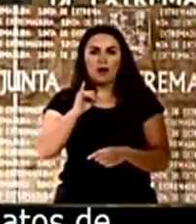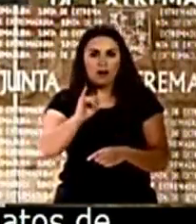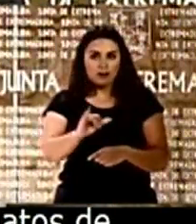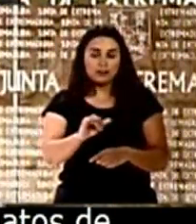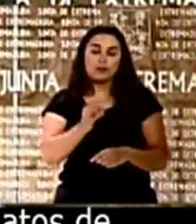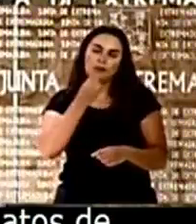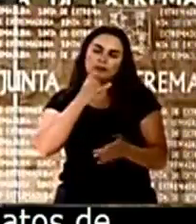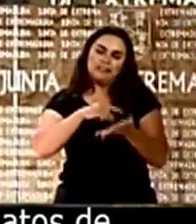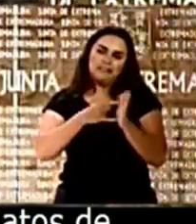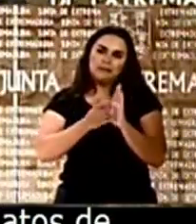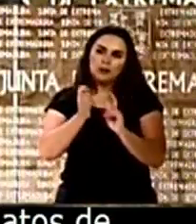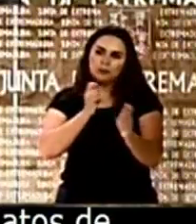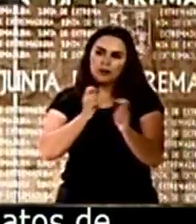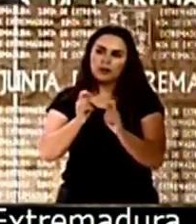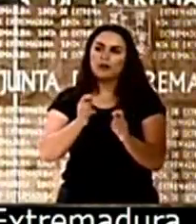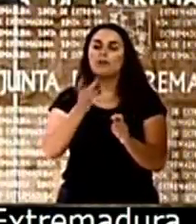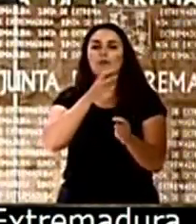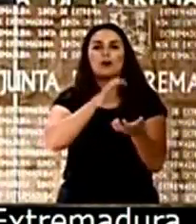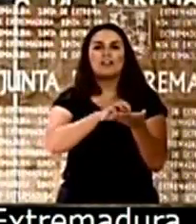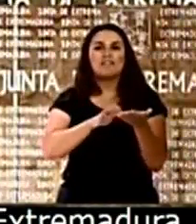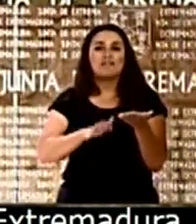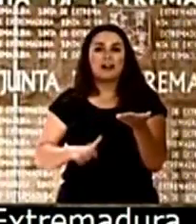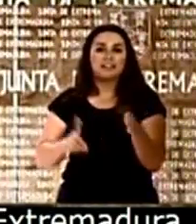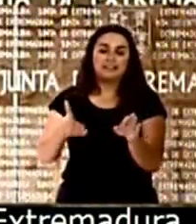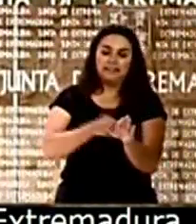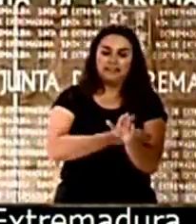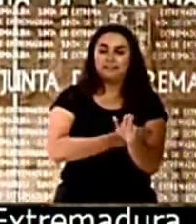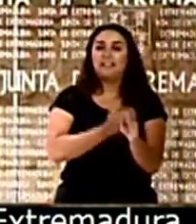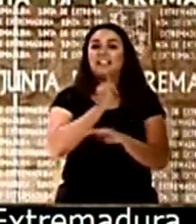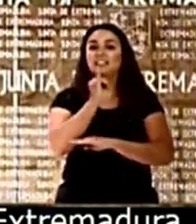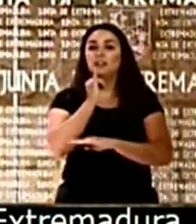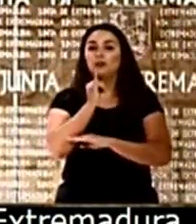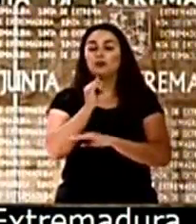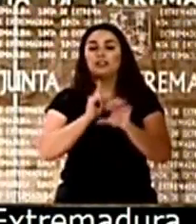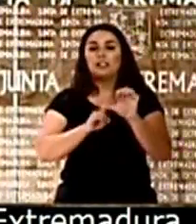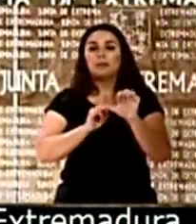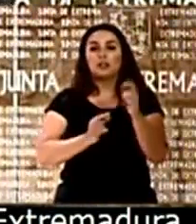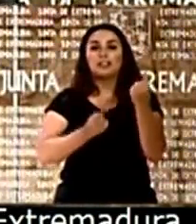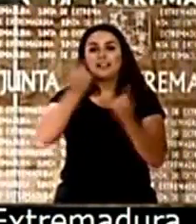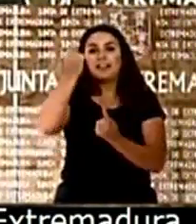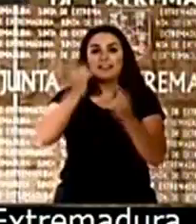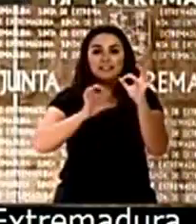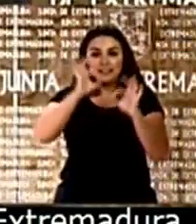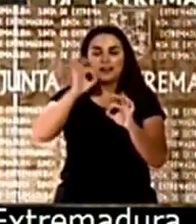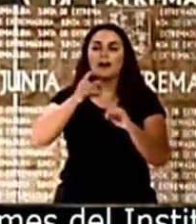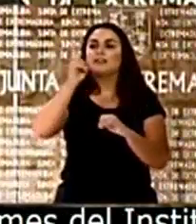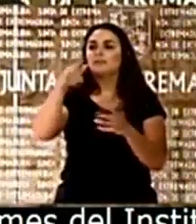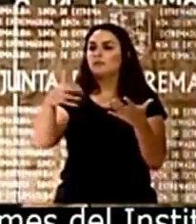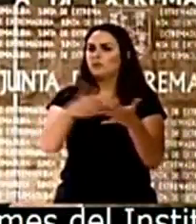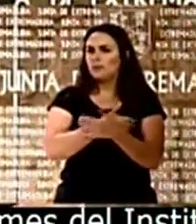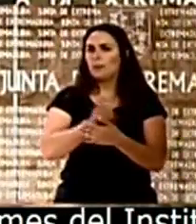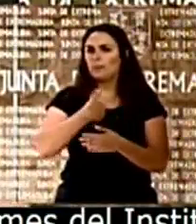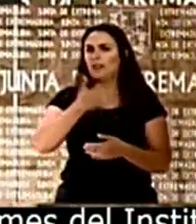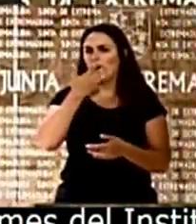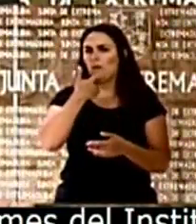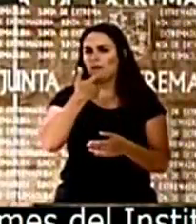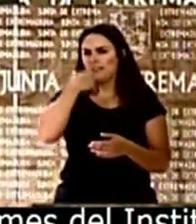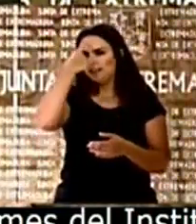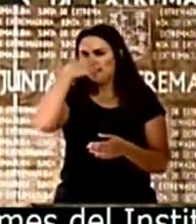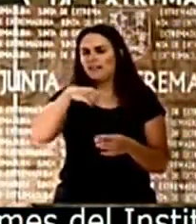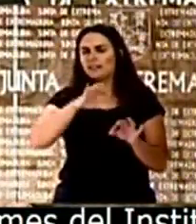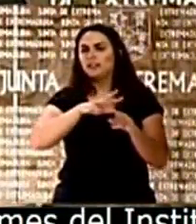medios de comunicación y con los informes del Instituto Extremeño de Estadística y el Instituto Nacional de Estadística son ampliamente conocedores de